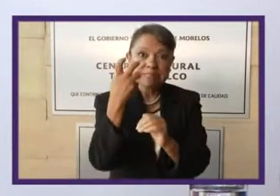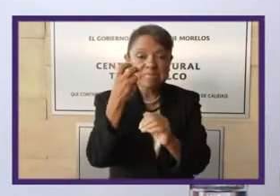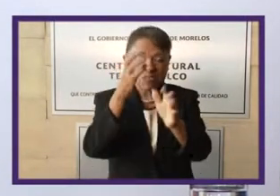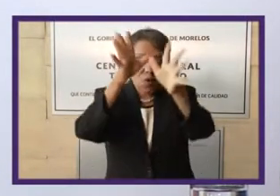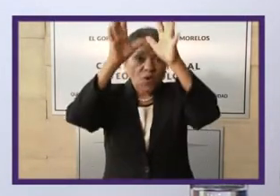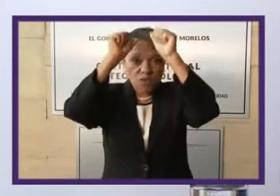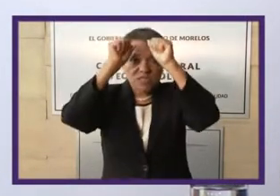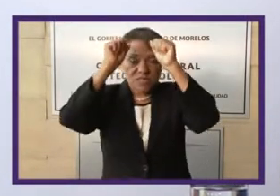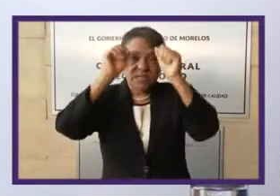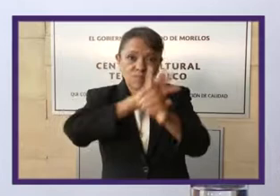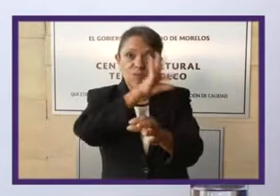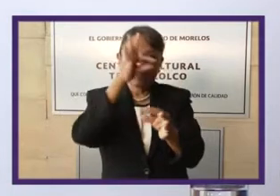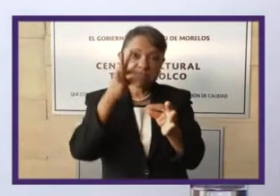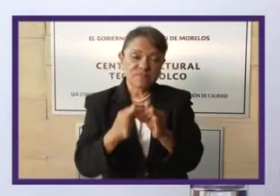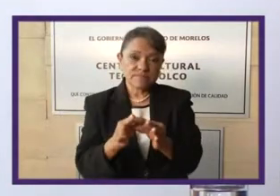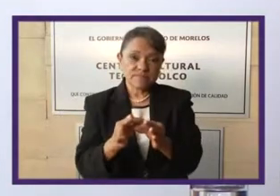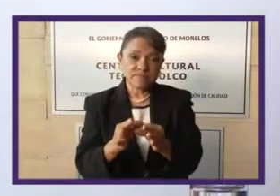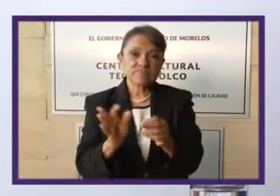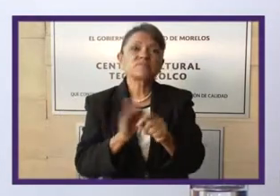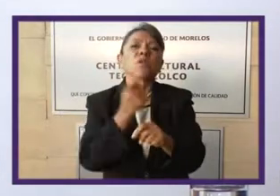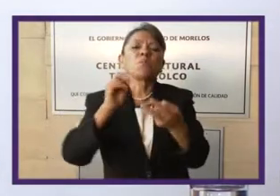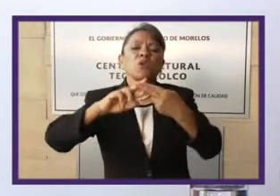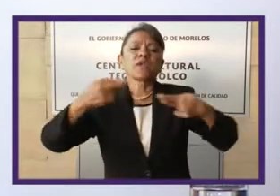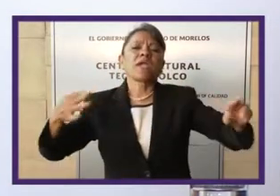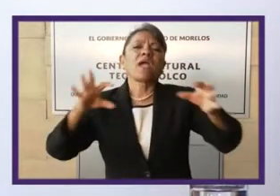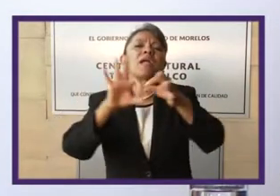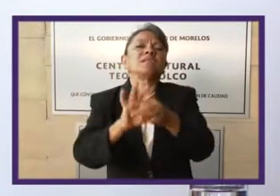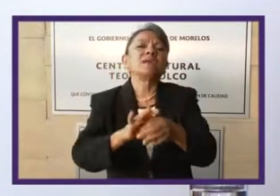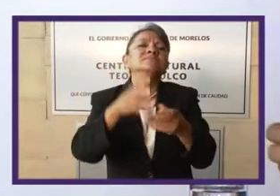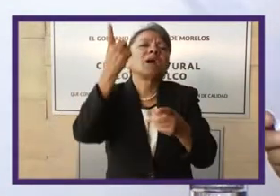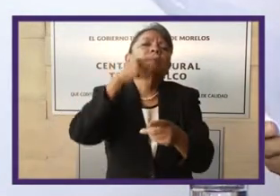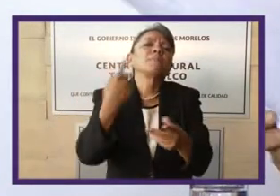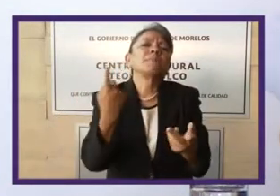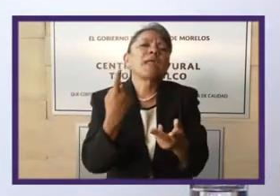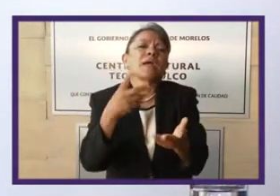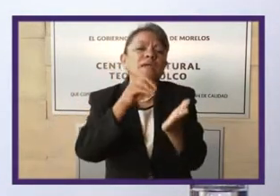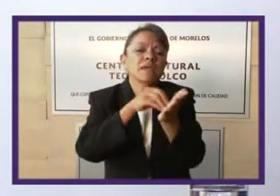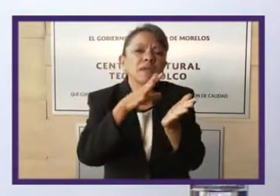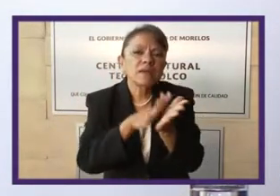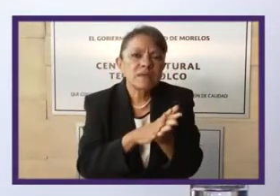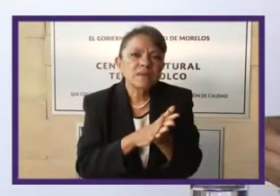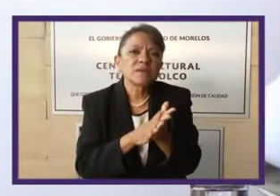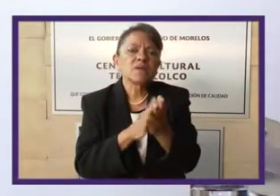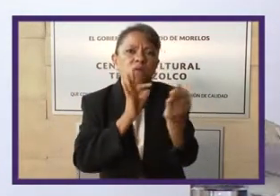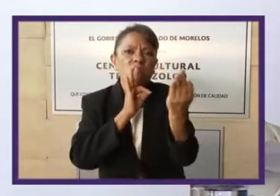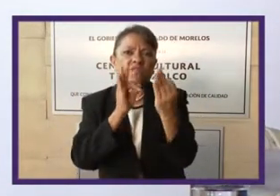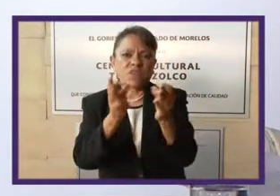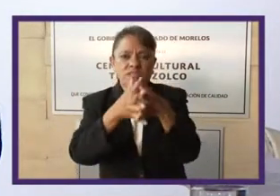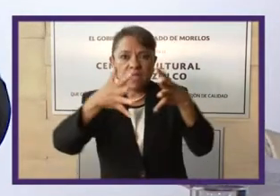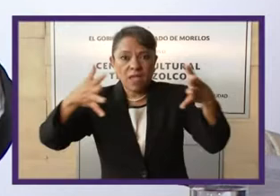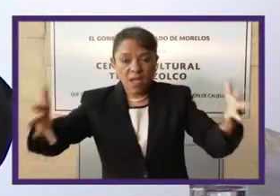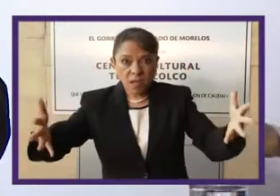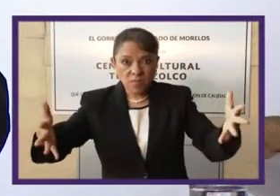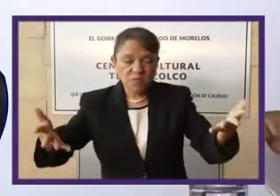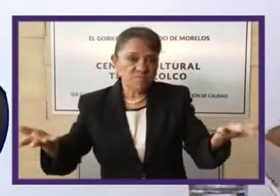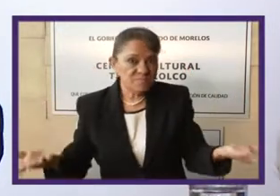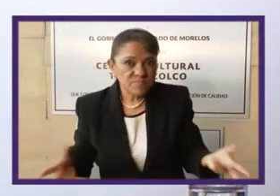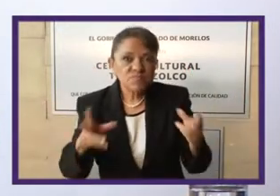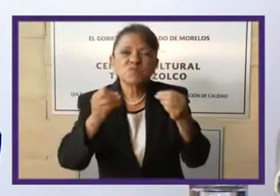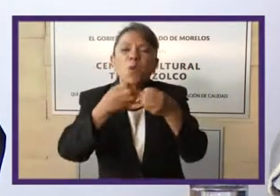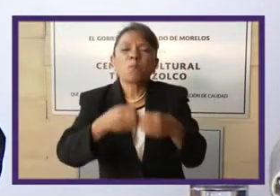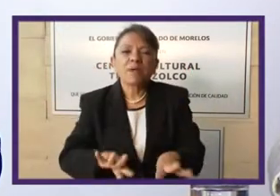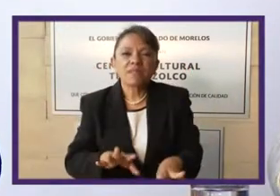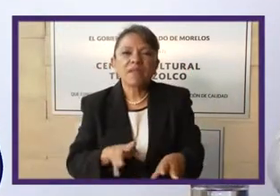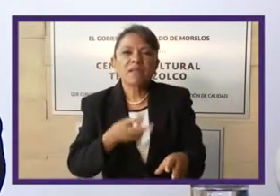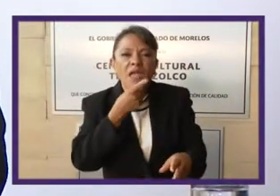respecto. ¿Para qué las alianzas? ¿Para qué constituir un Frente Amplio Democrático? No hay que perdernos en los dimes y diretes de